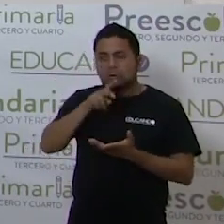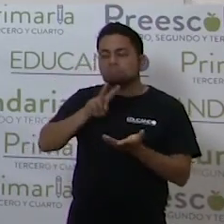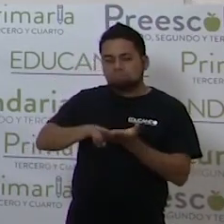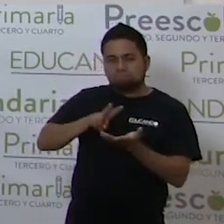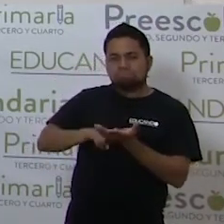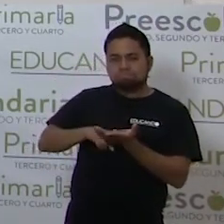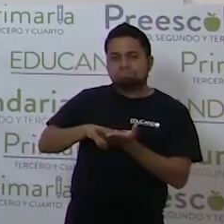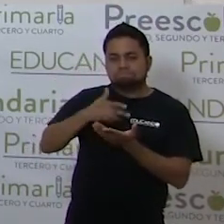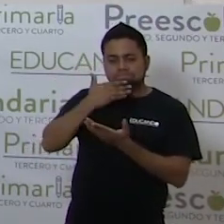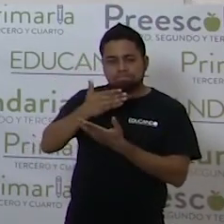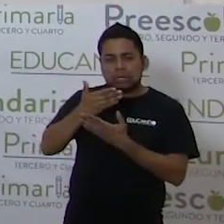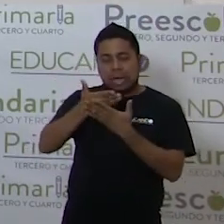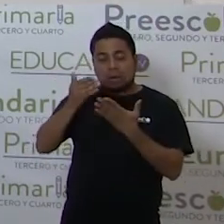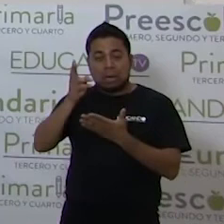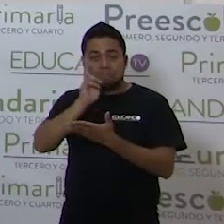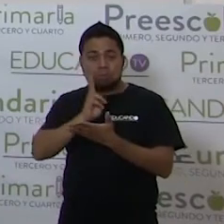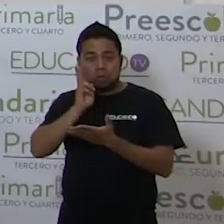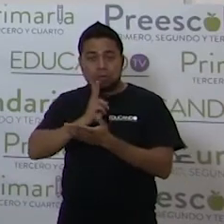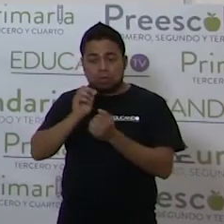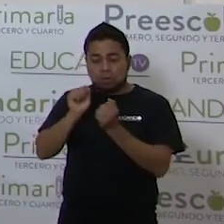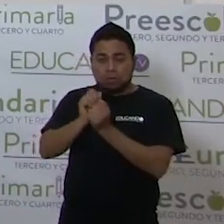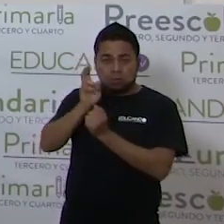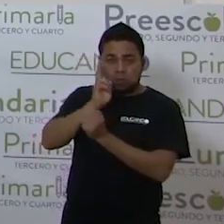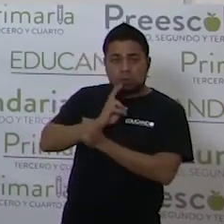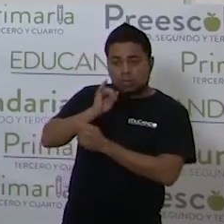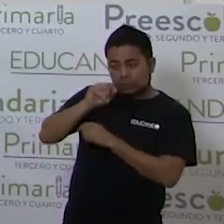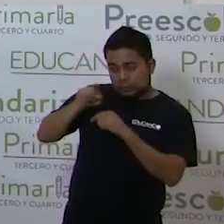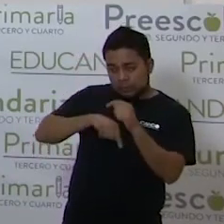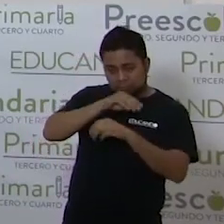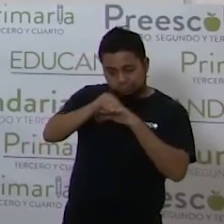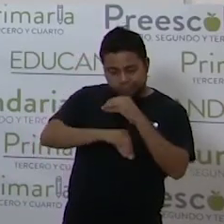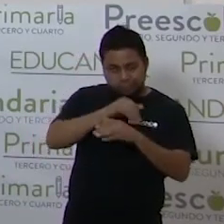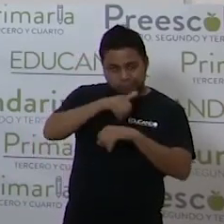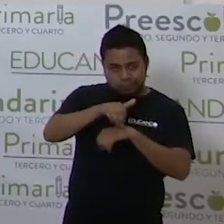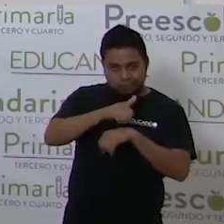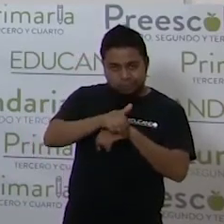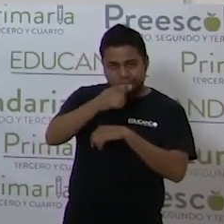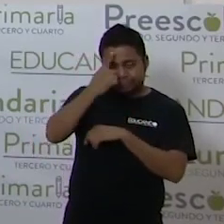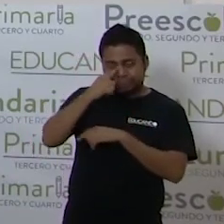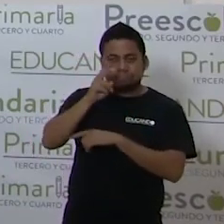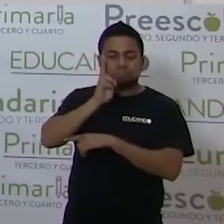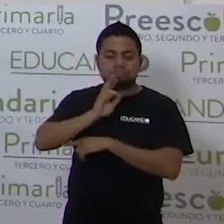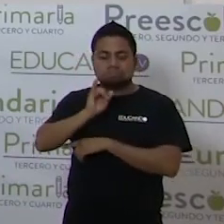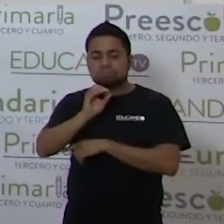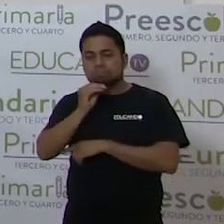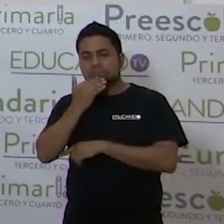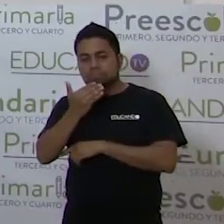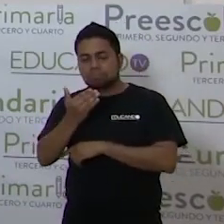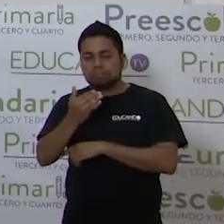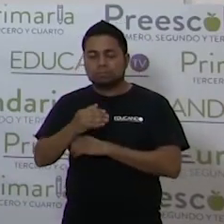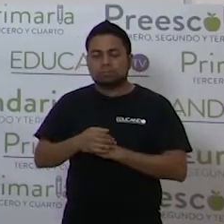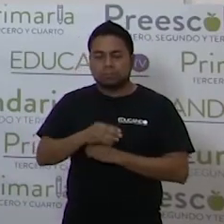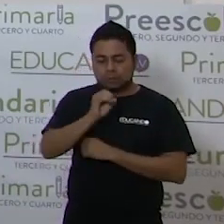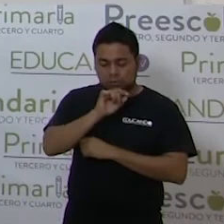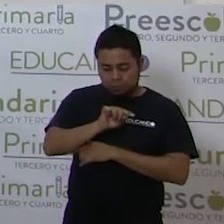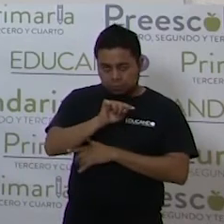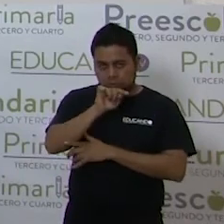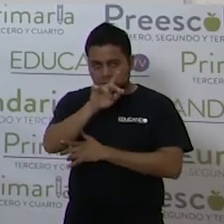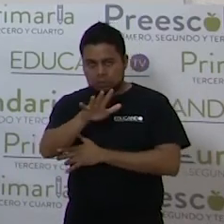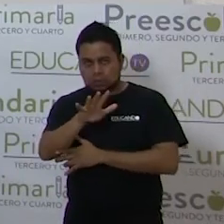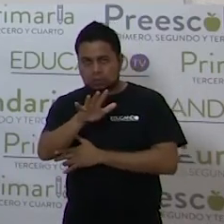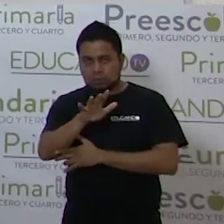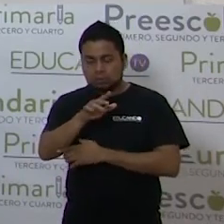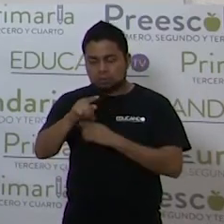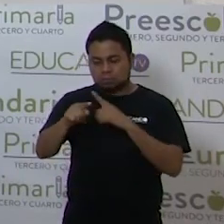si estamos en lo correcto vamos a sustituir todos nuestros valores entonces sería 0.5